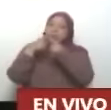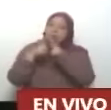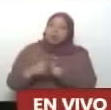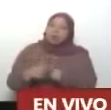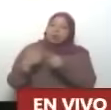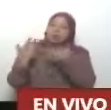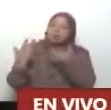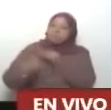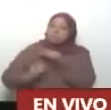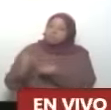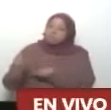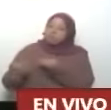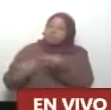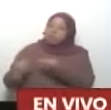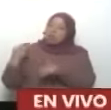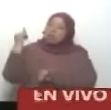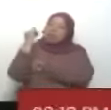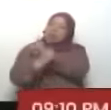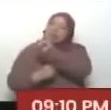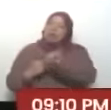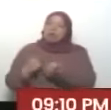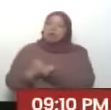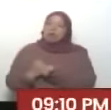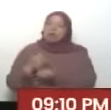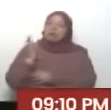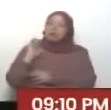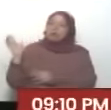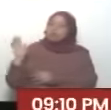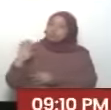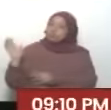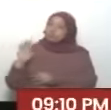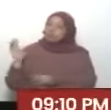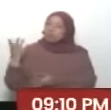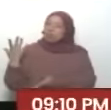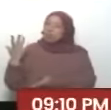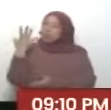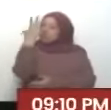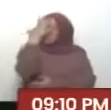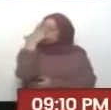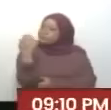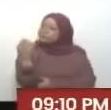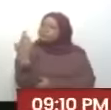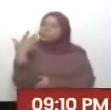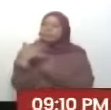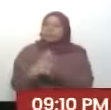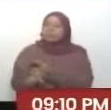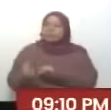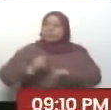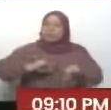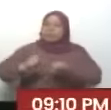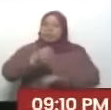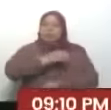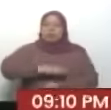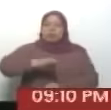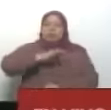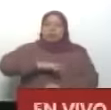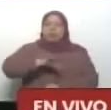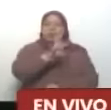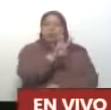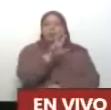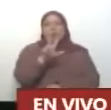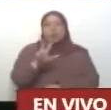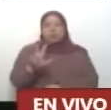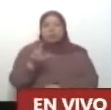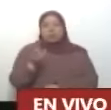se construyen en las relaciones internacionales de este Congreso, primero comprender que la dinámica de los movimientos sociales, de estos 43 que